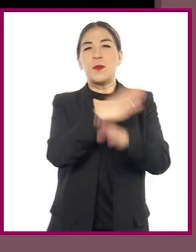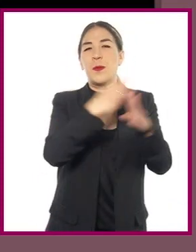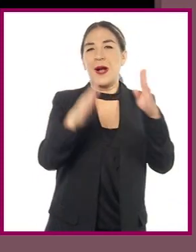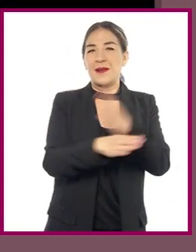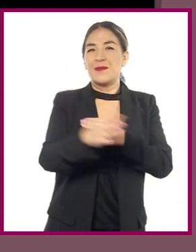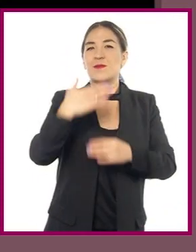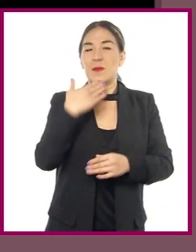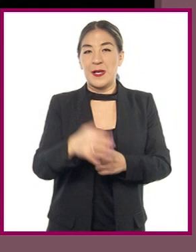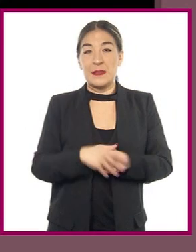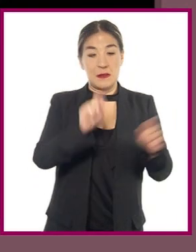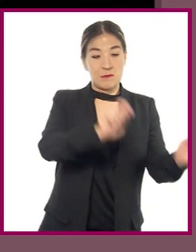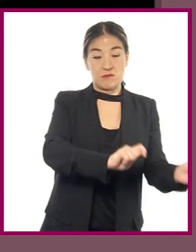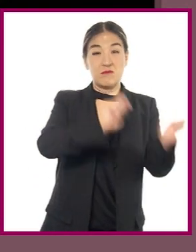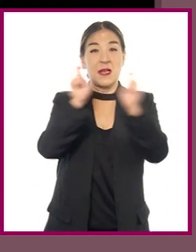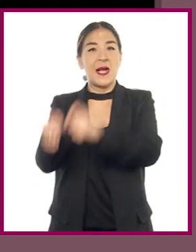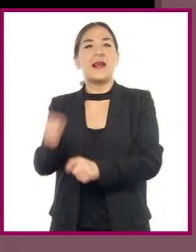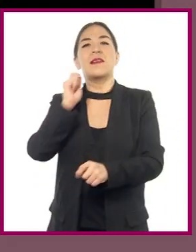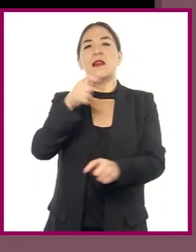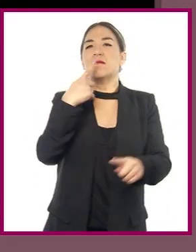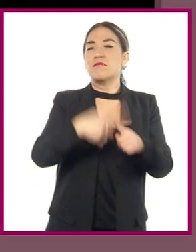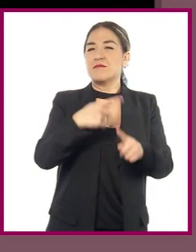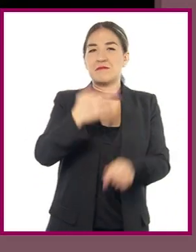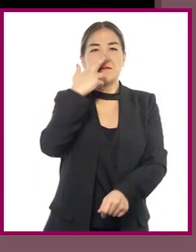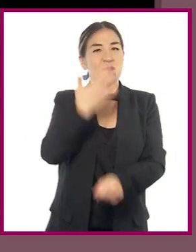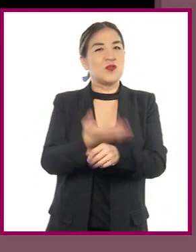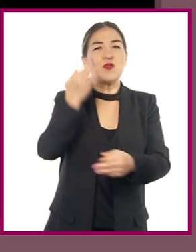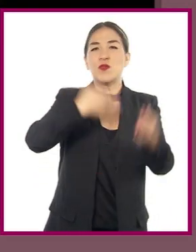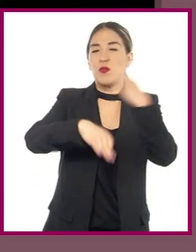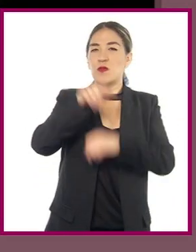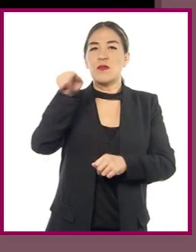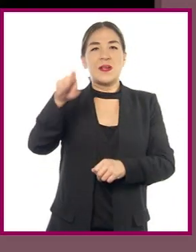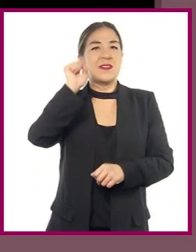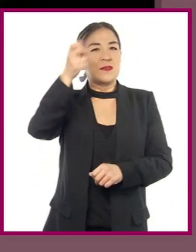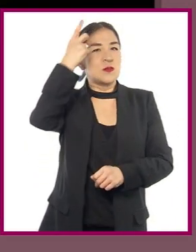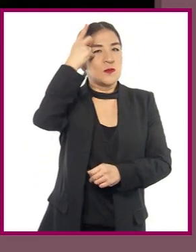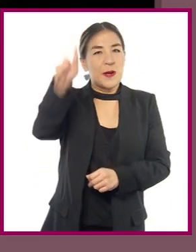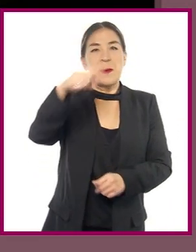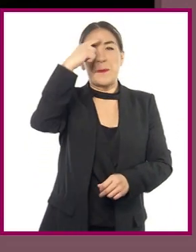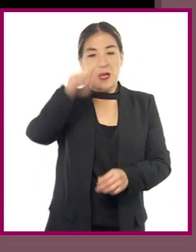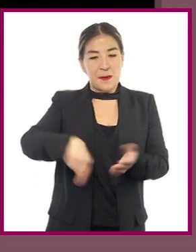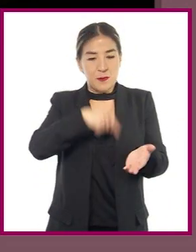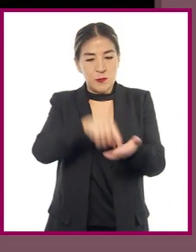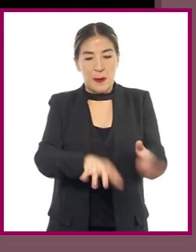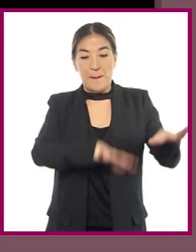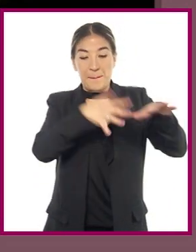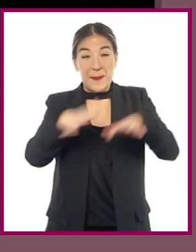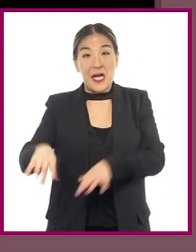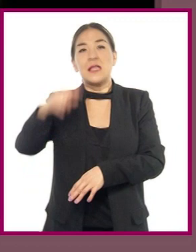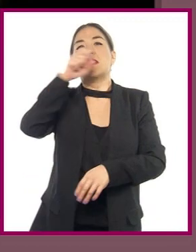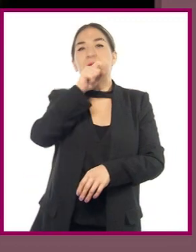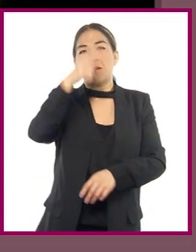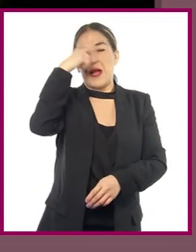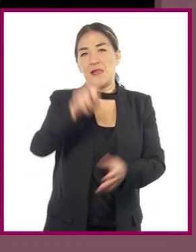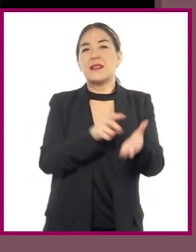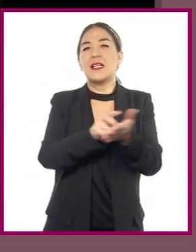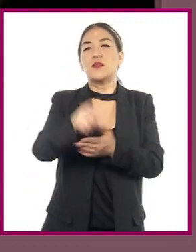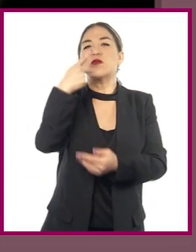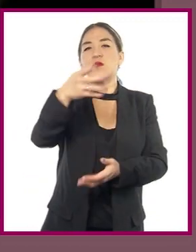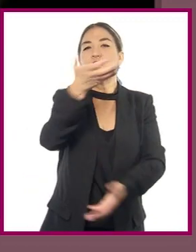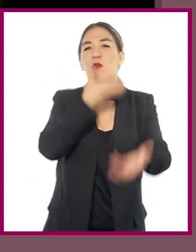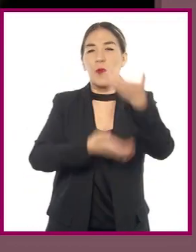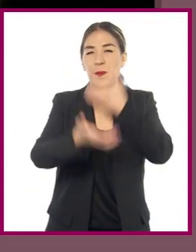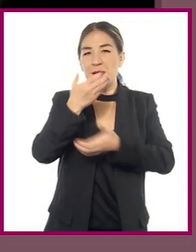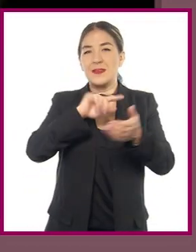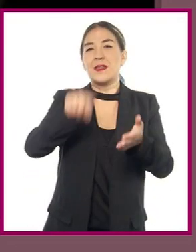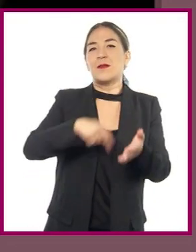Le cedió el poder absoluto sobre las tierras, la exclusividad sobre los mares y el derecho a comerciar los productos de